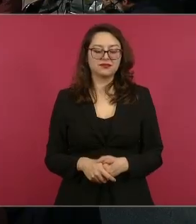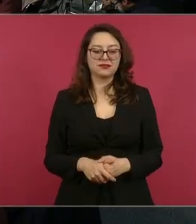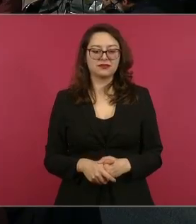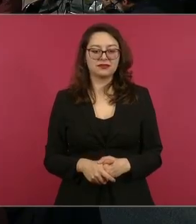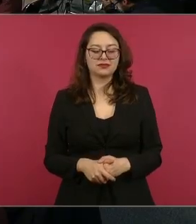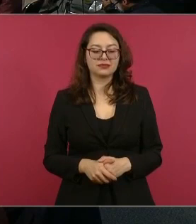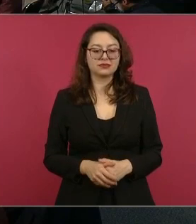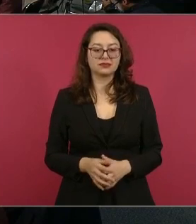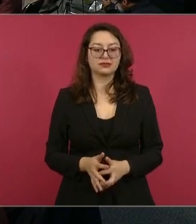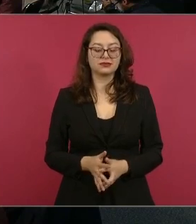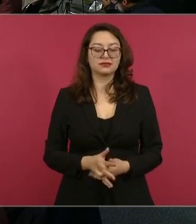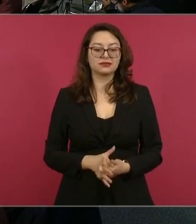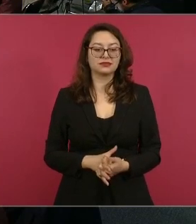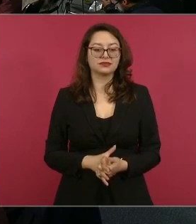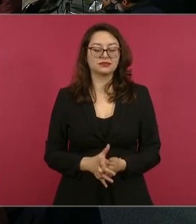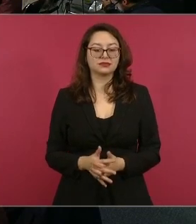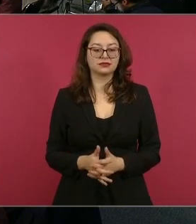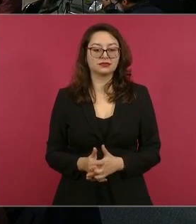¿se imaginan